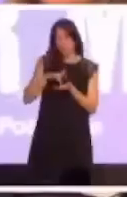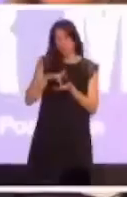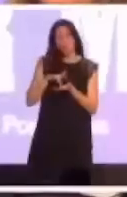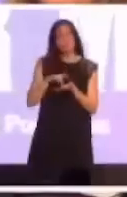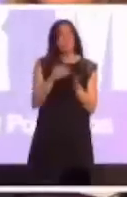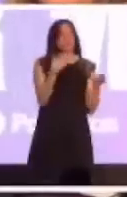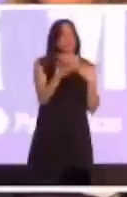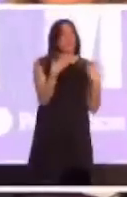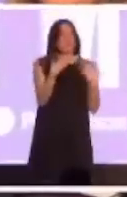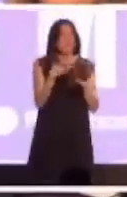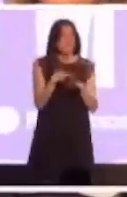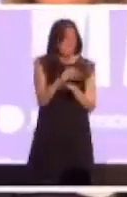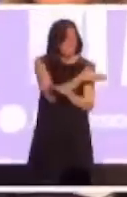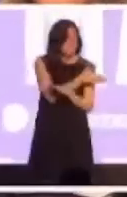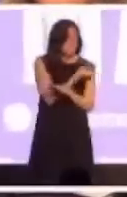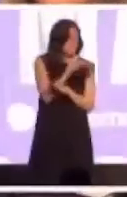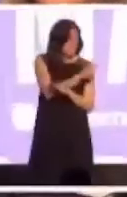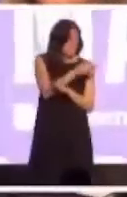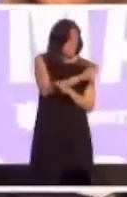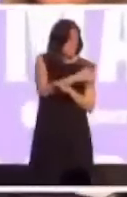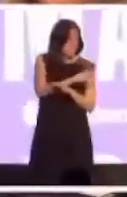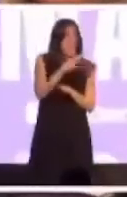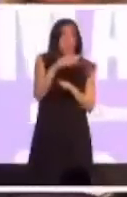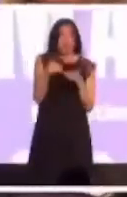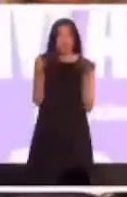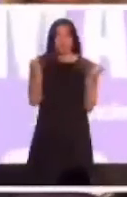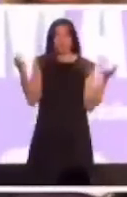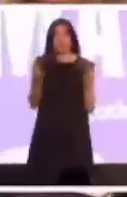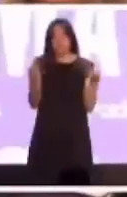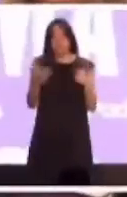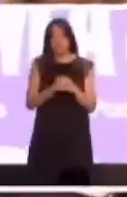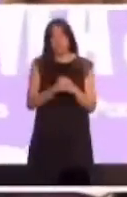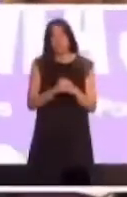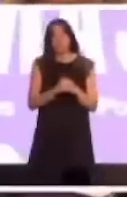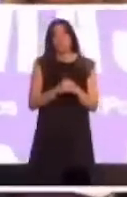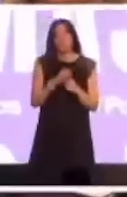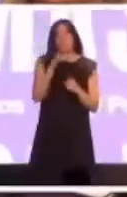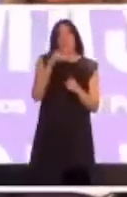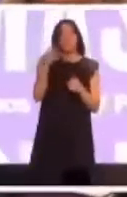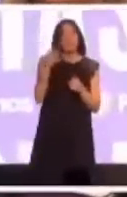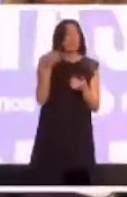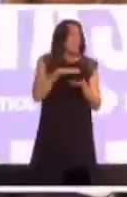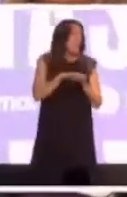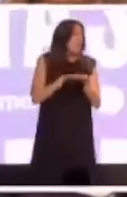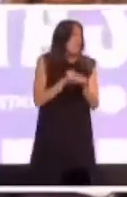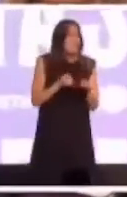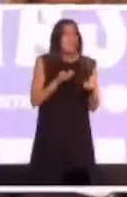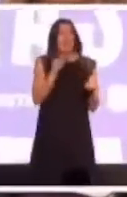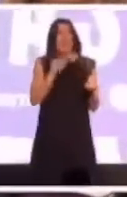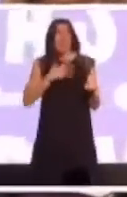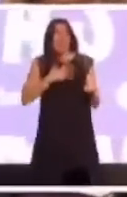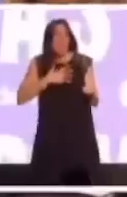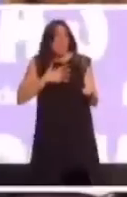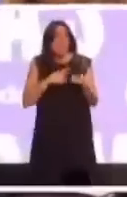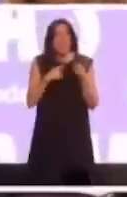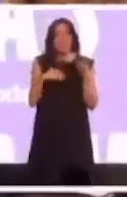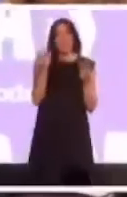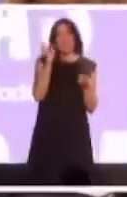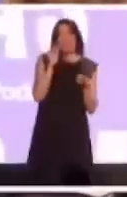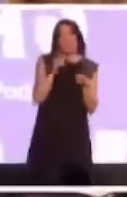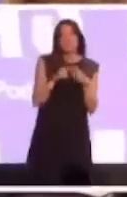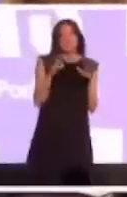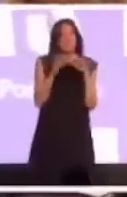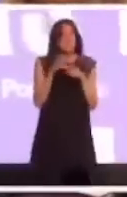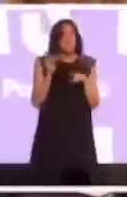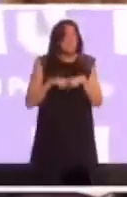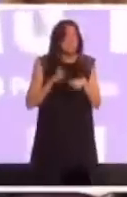hasta ahora no hemos podido abrir y va a tocar hablar del placer de las mujeres y del deseo sexual